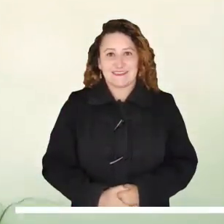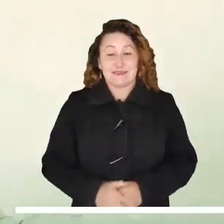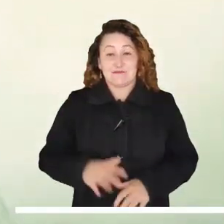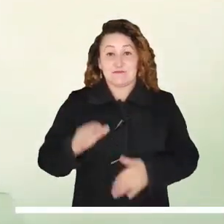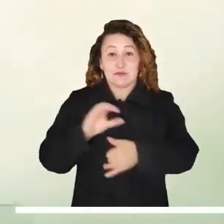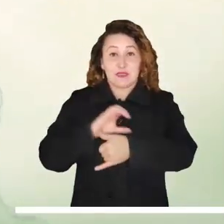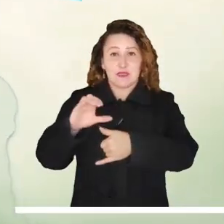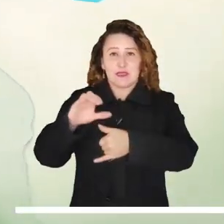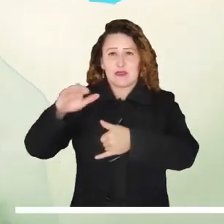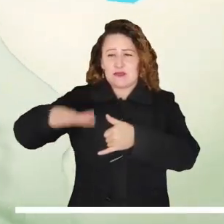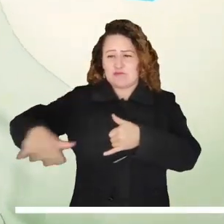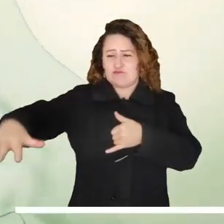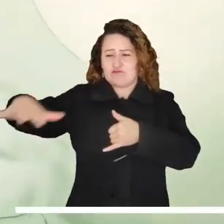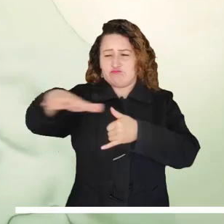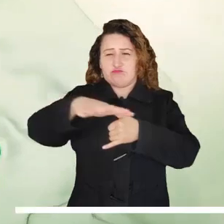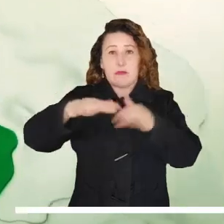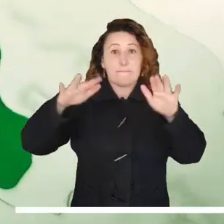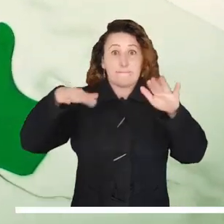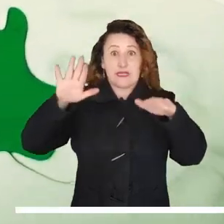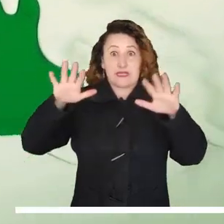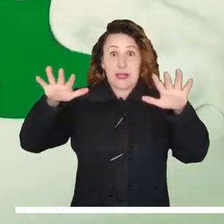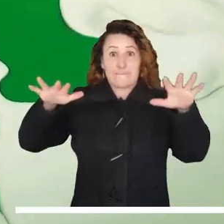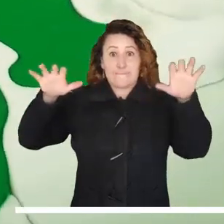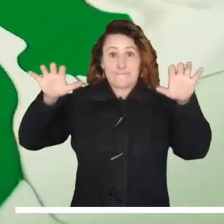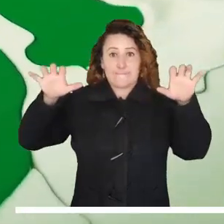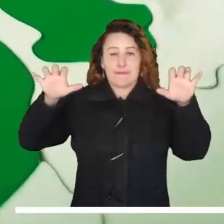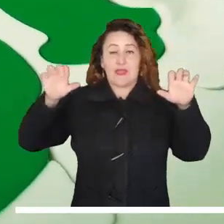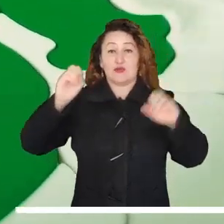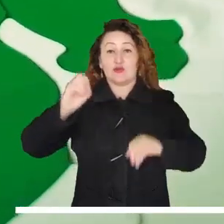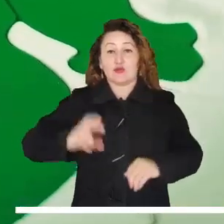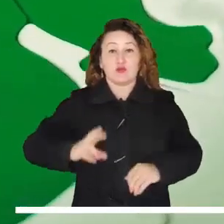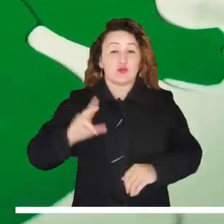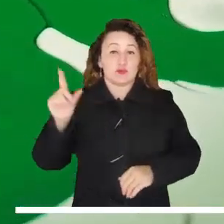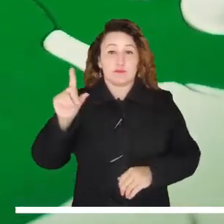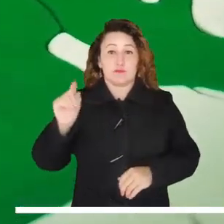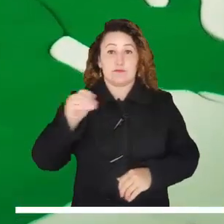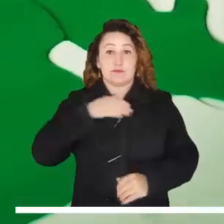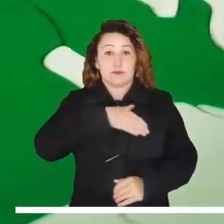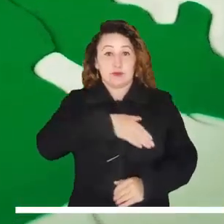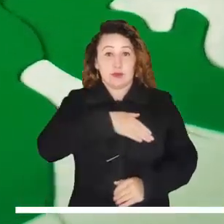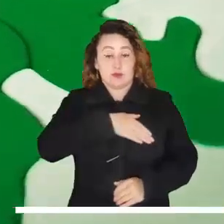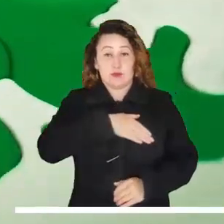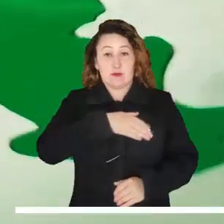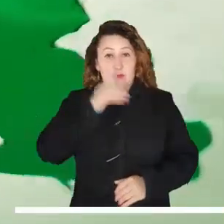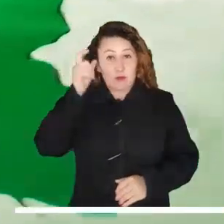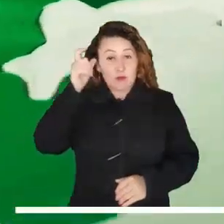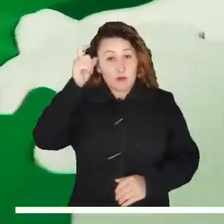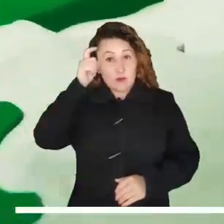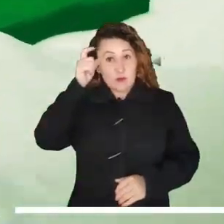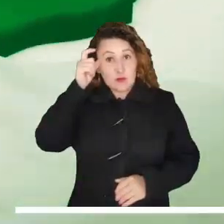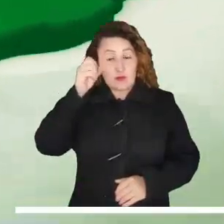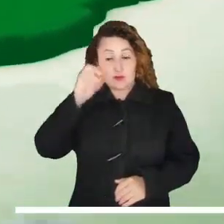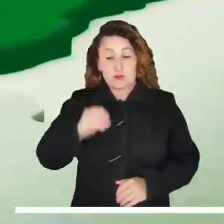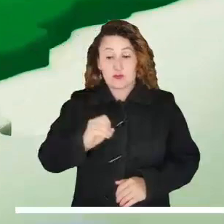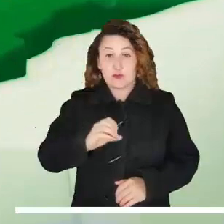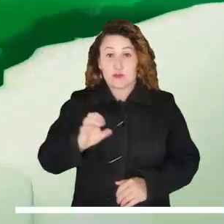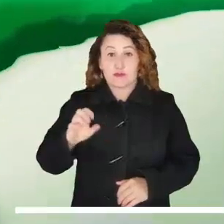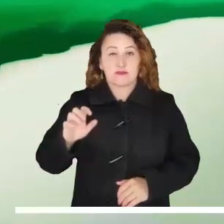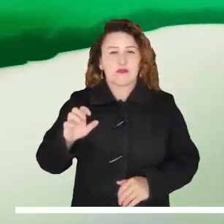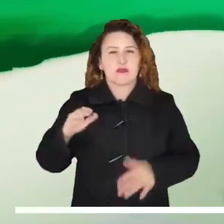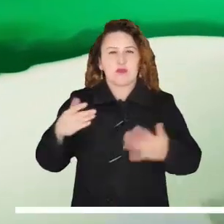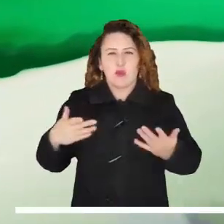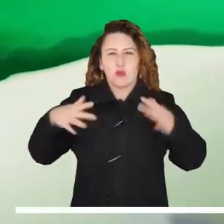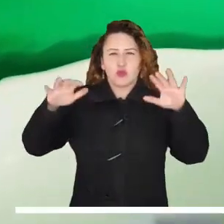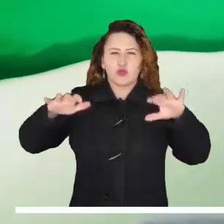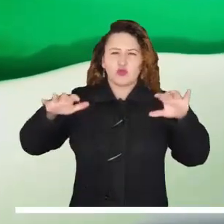Caribe prevalecerán las condiciones secas, en el sur de Cesar y Bolívar y en el suroeste de Córdoba se estiman precipitaciones ligeras y